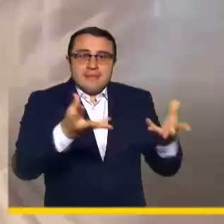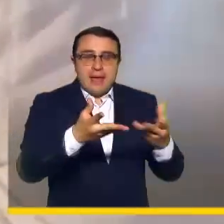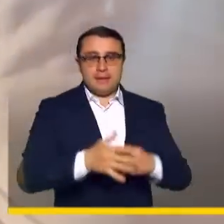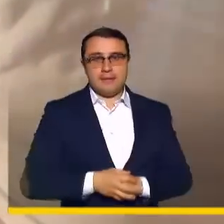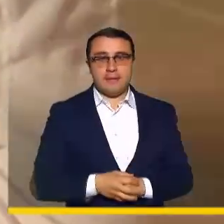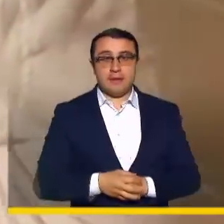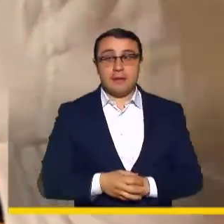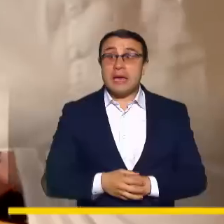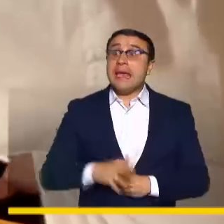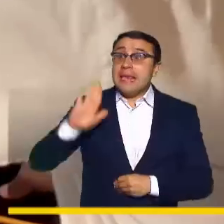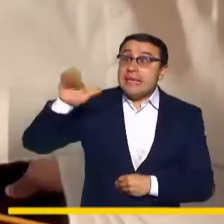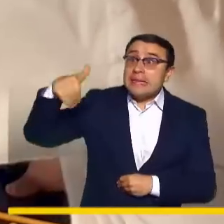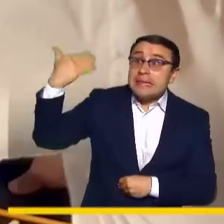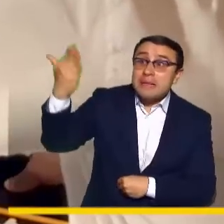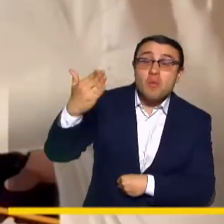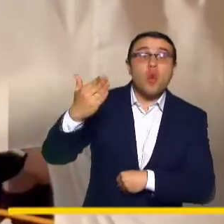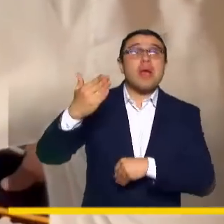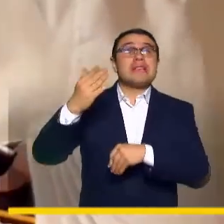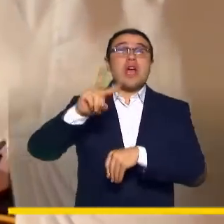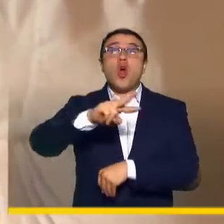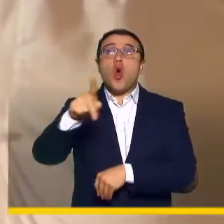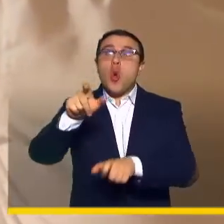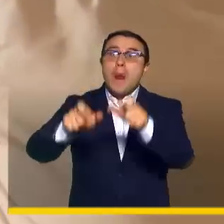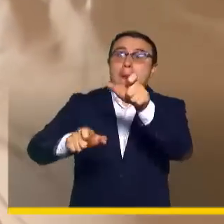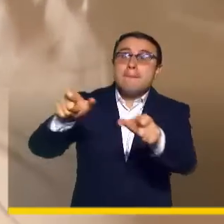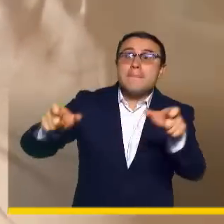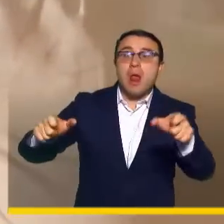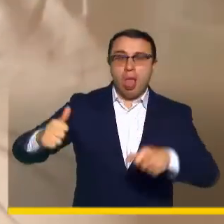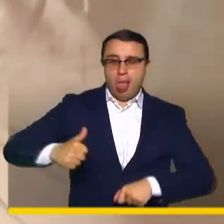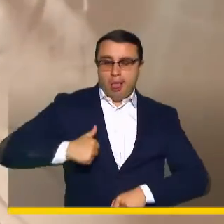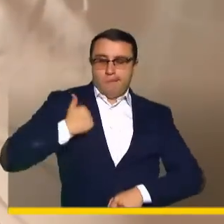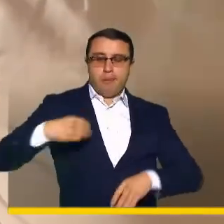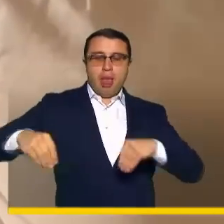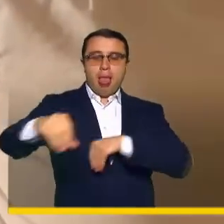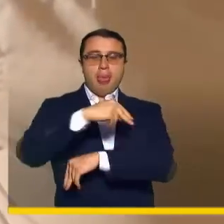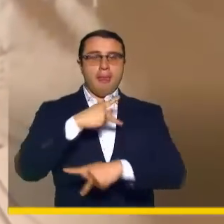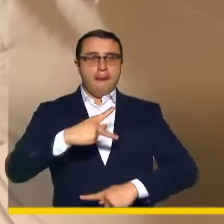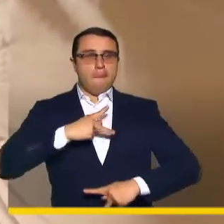más de otros particulares que se quedaron con la tierra.